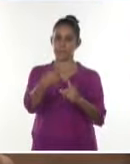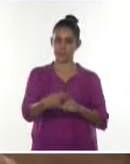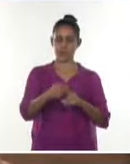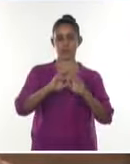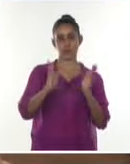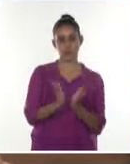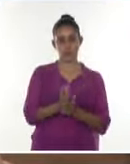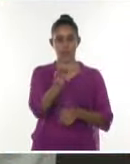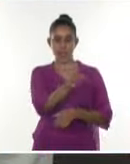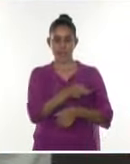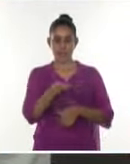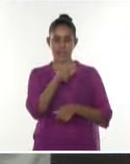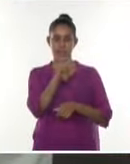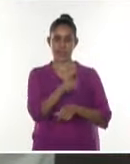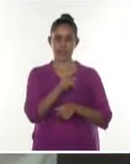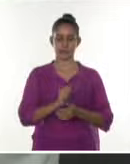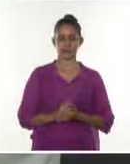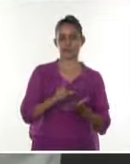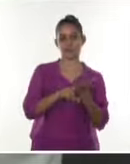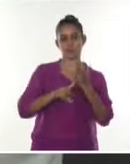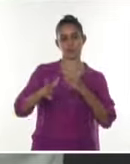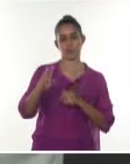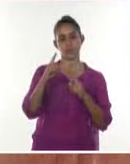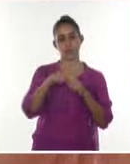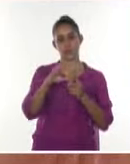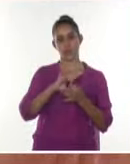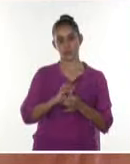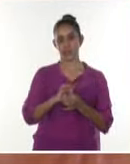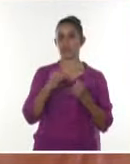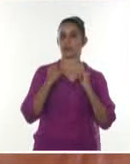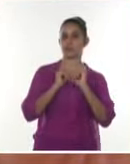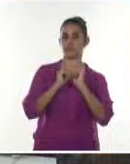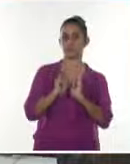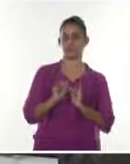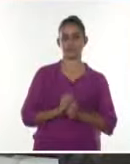isla. Desde Guantánamo, Abraham Gamboa y Giselle Román, Canal Cubano de Noticias.